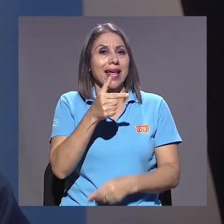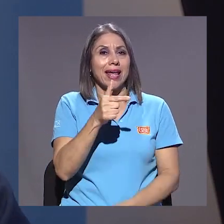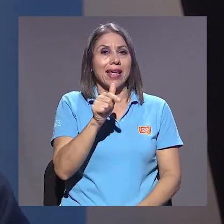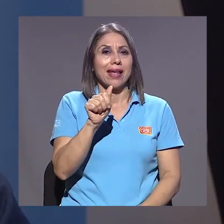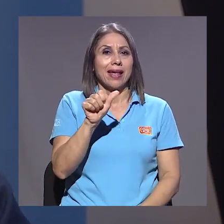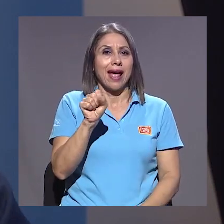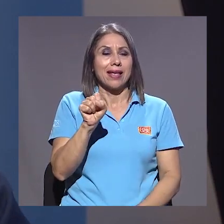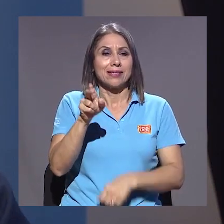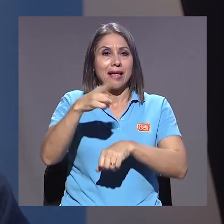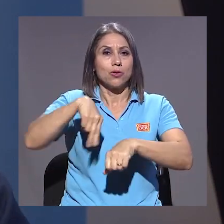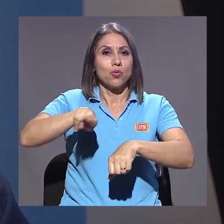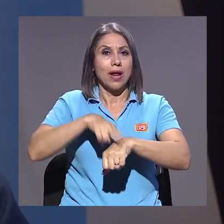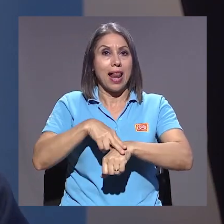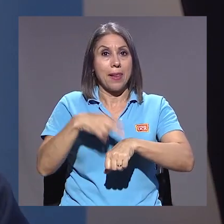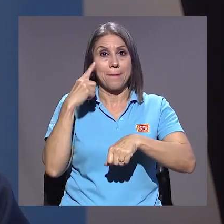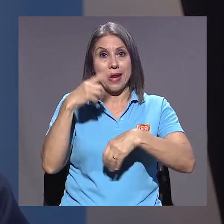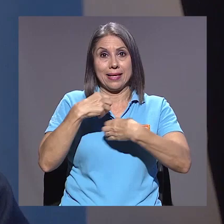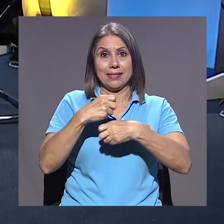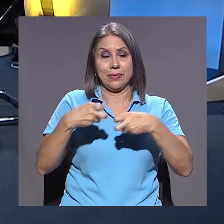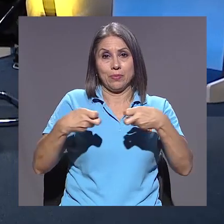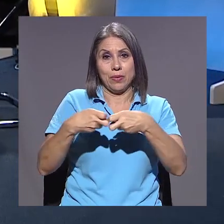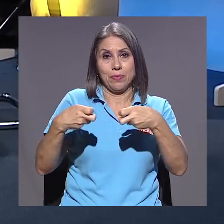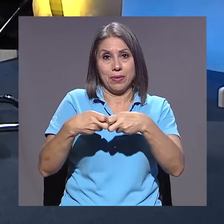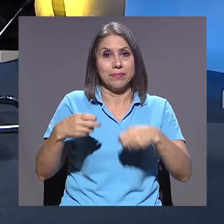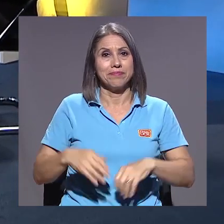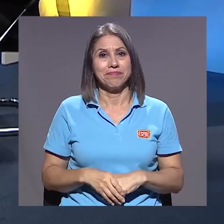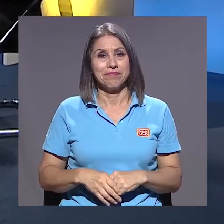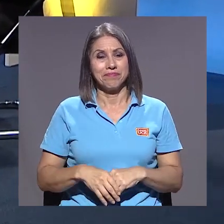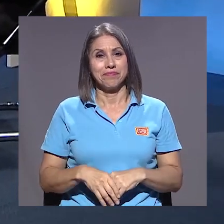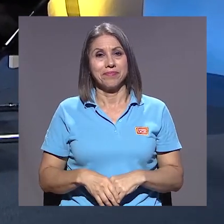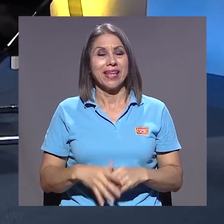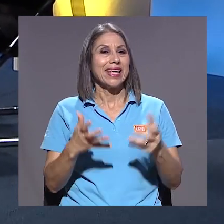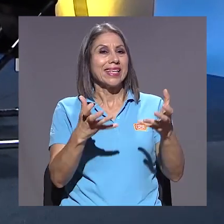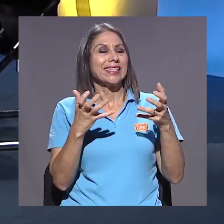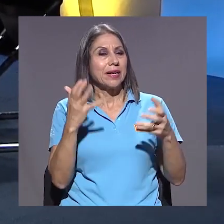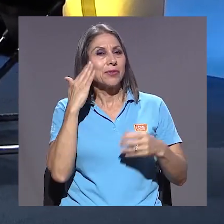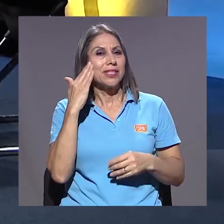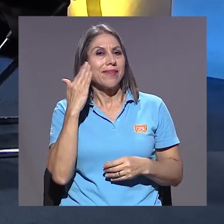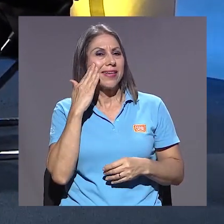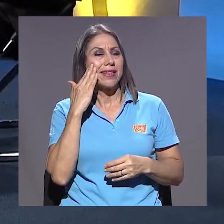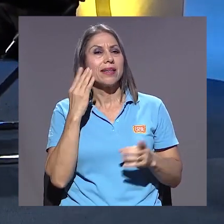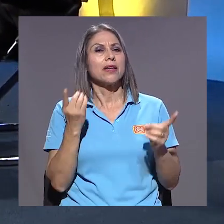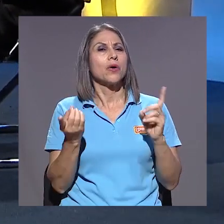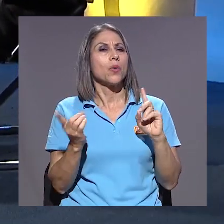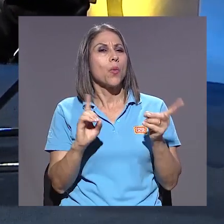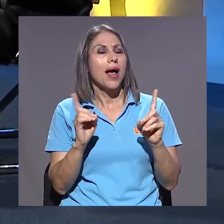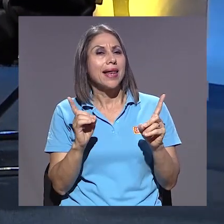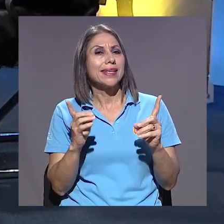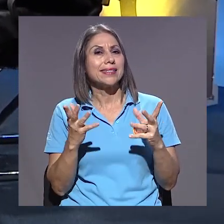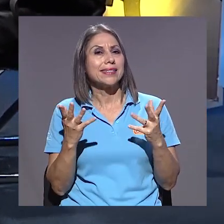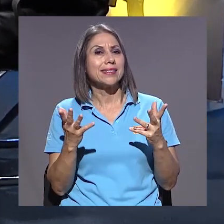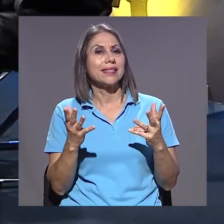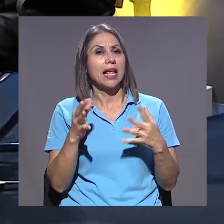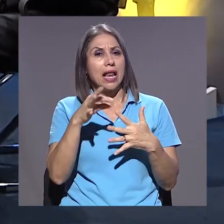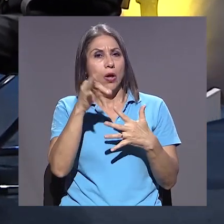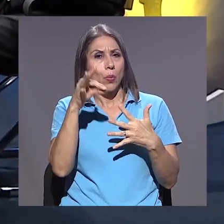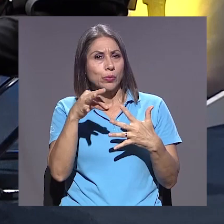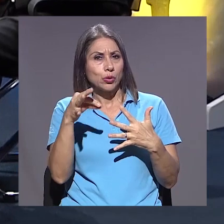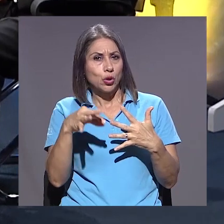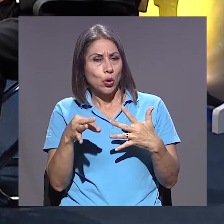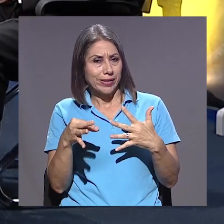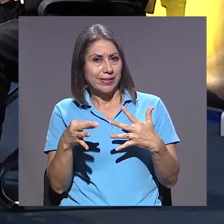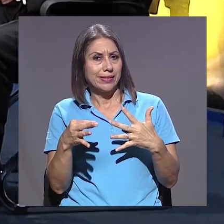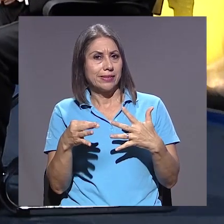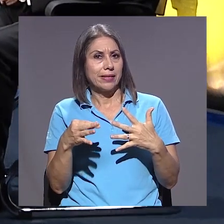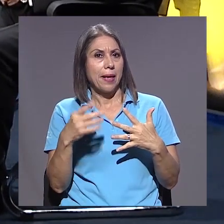fuente primaria de generación eléctrica. Y más que todo, quisiéramos saber cuáles son las opciones que se